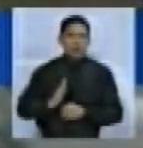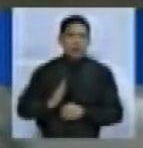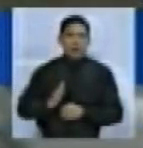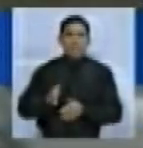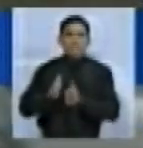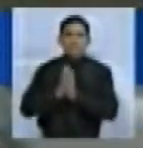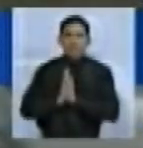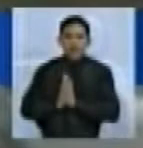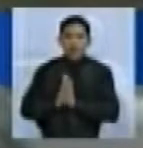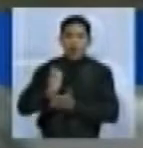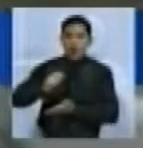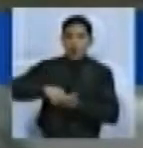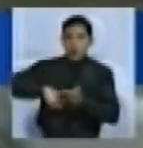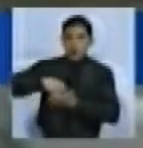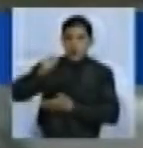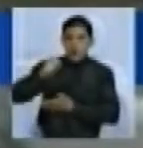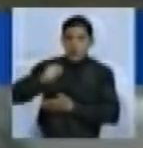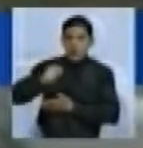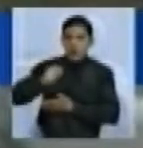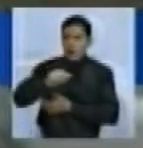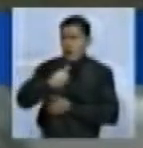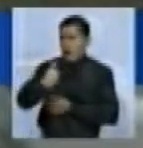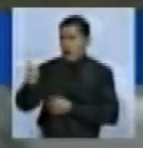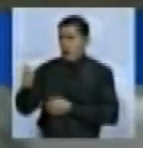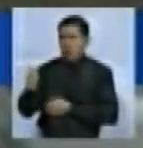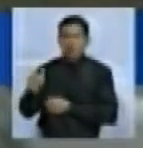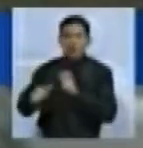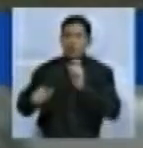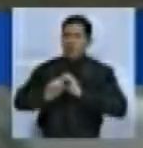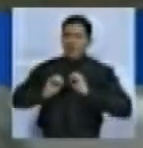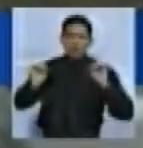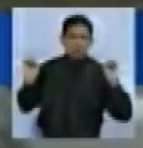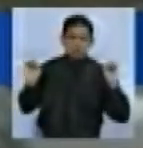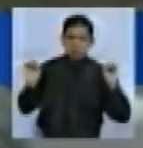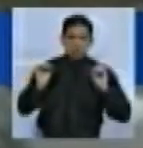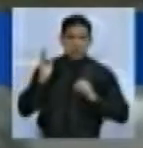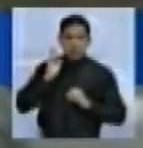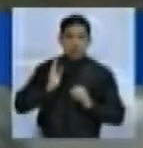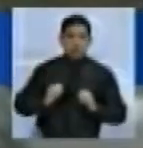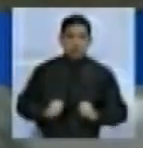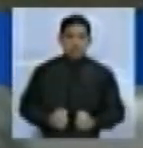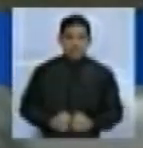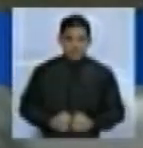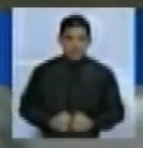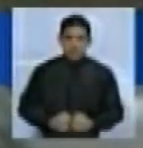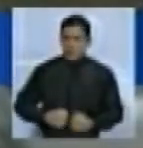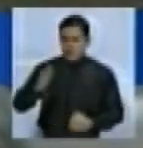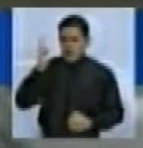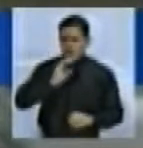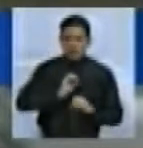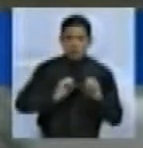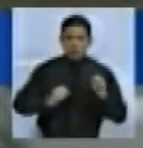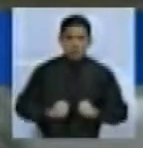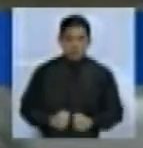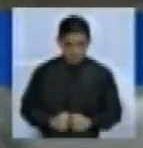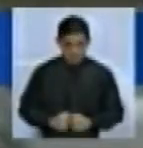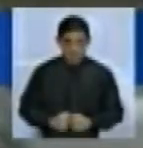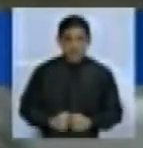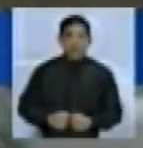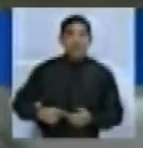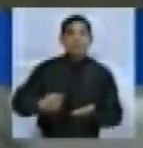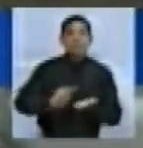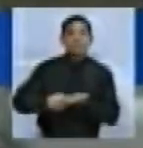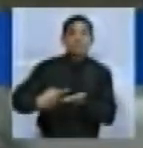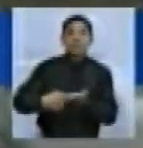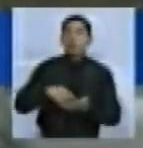se contrate absolutamente a nadie. A nadie. Esa es una decisión